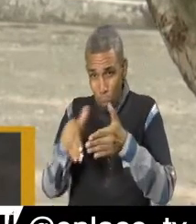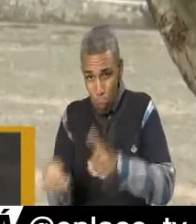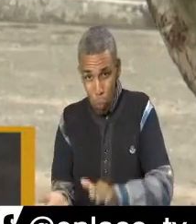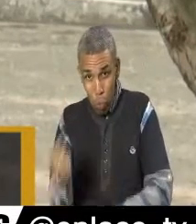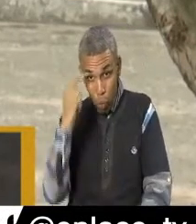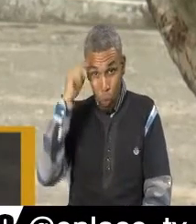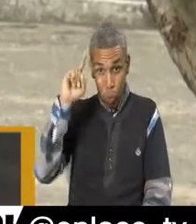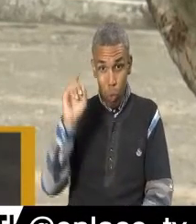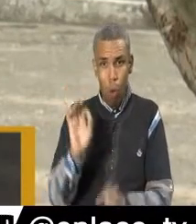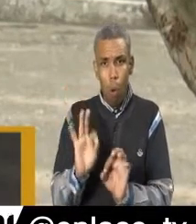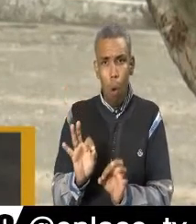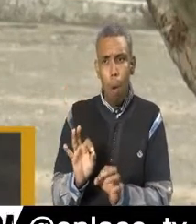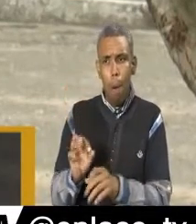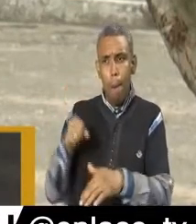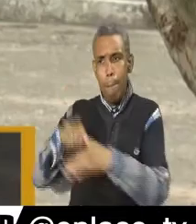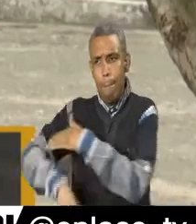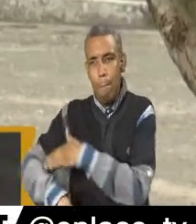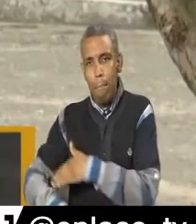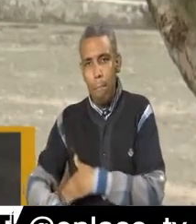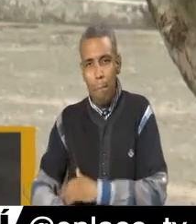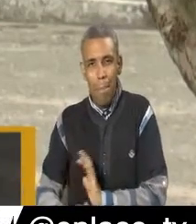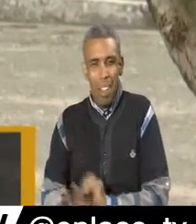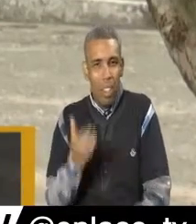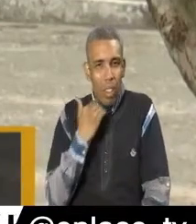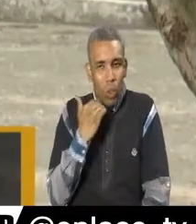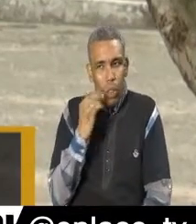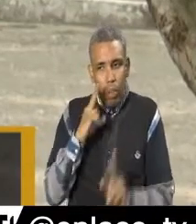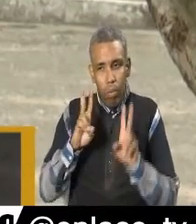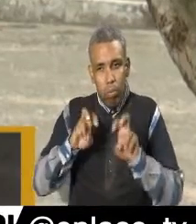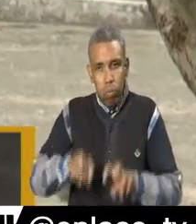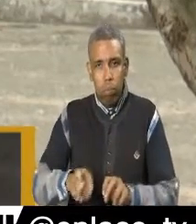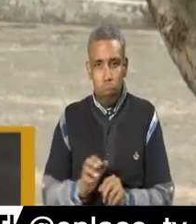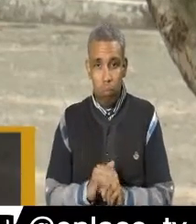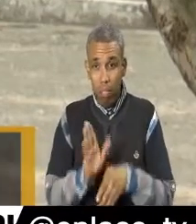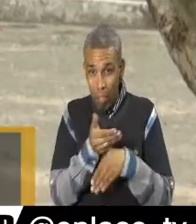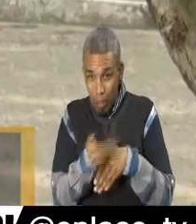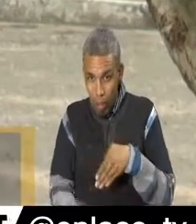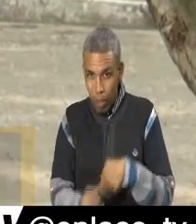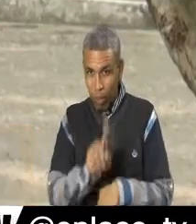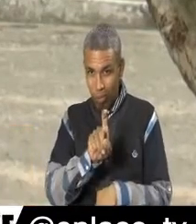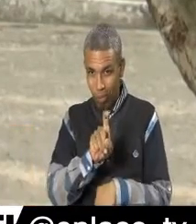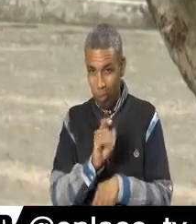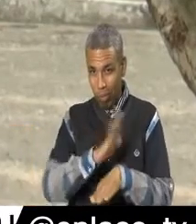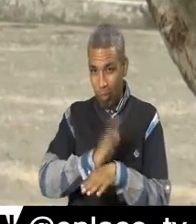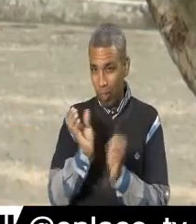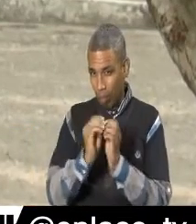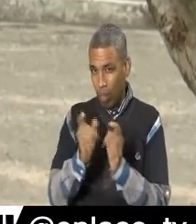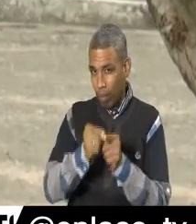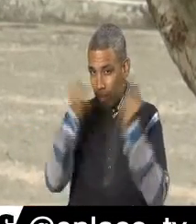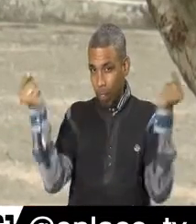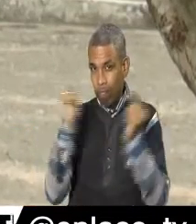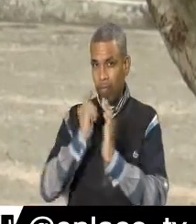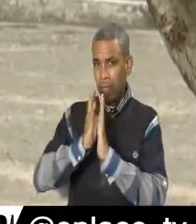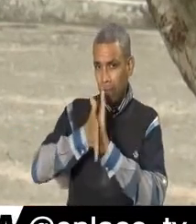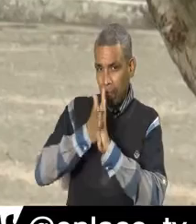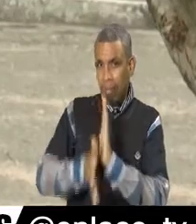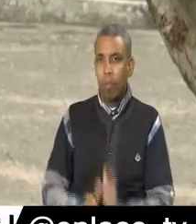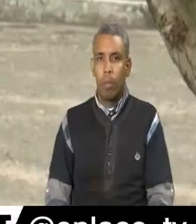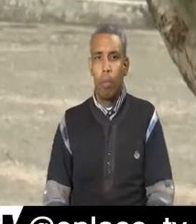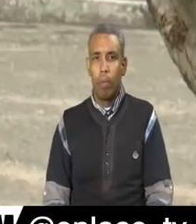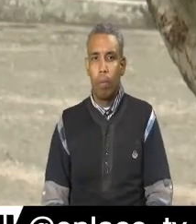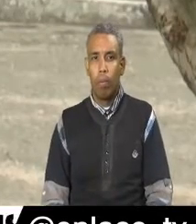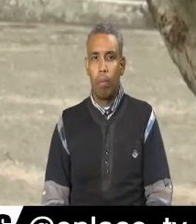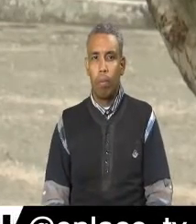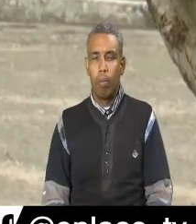fue muerte natural. Sin embargo, nosotros estaremos, por supuesto, pendientes del desarrollo de todas esas noticias y las ampliaremos en nuestra emisión de las 6 en punto de la tarde.